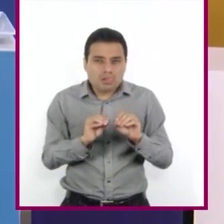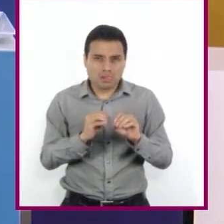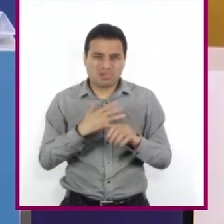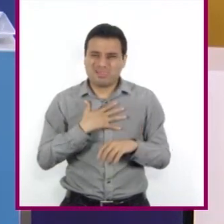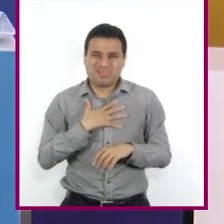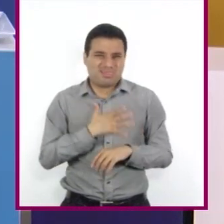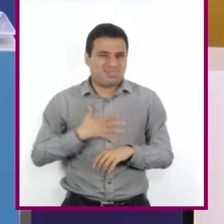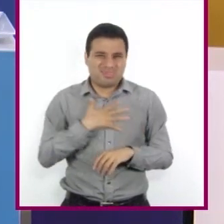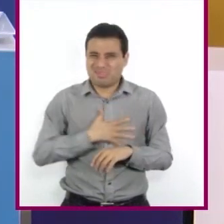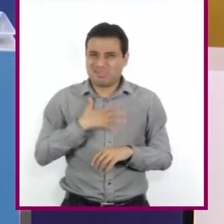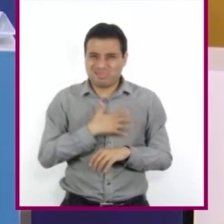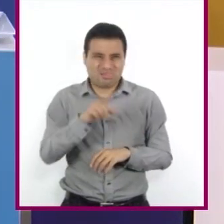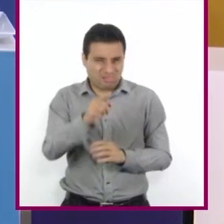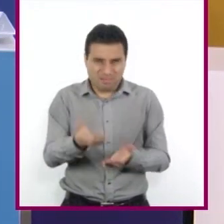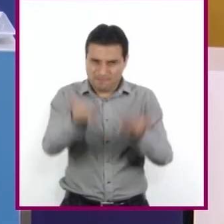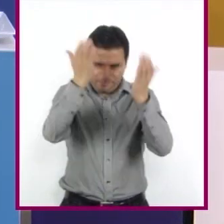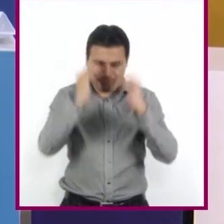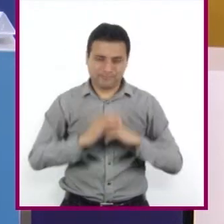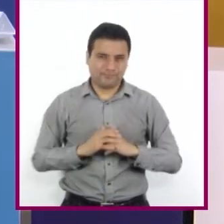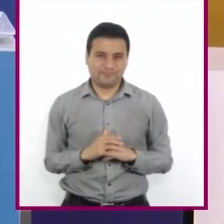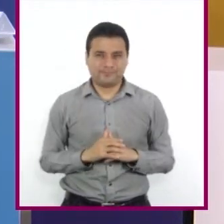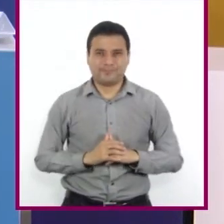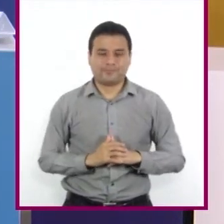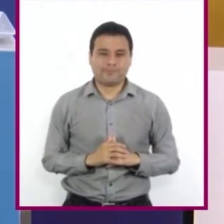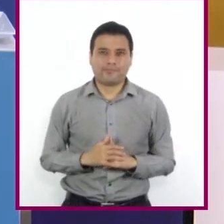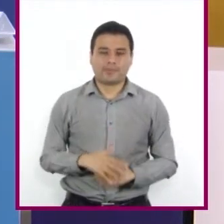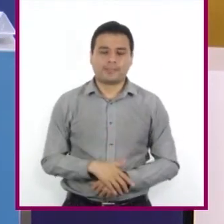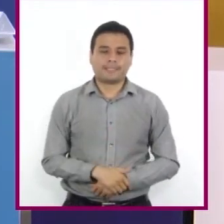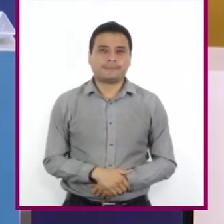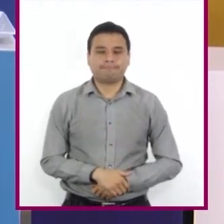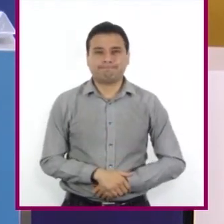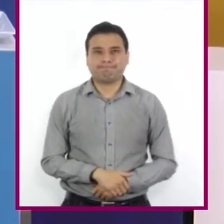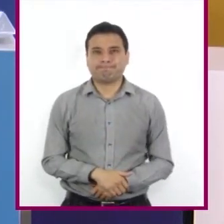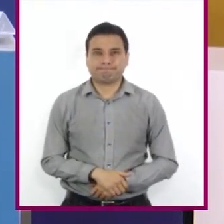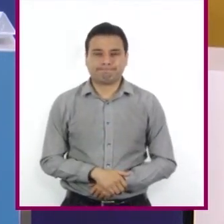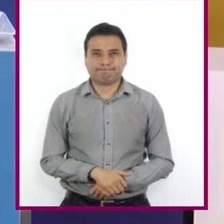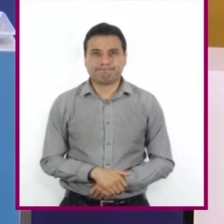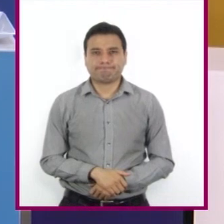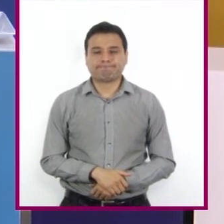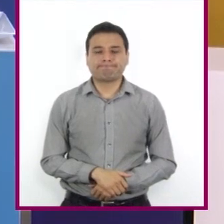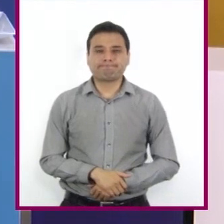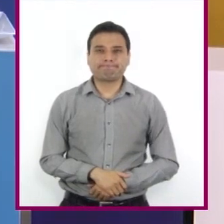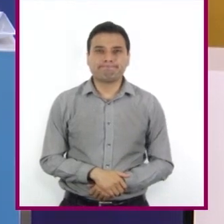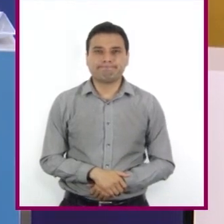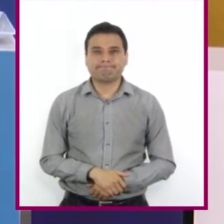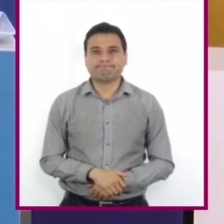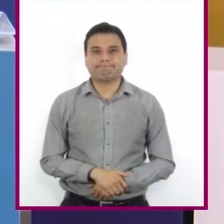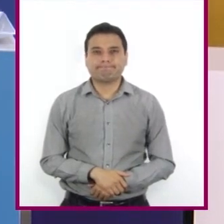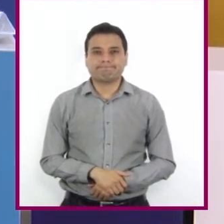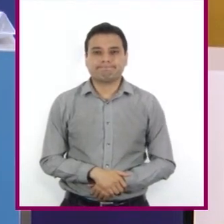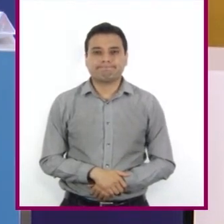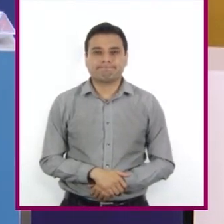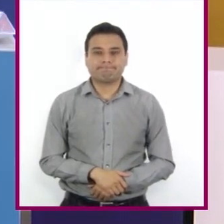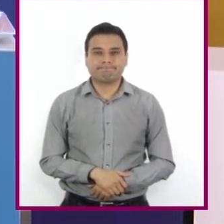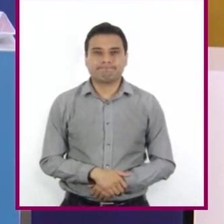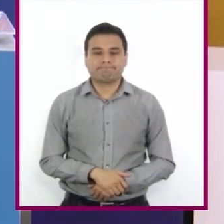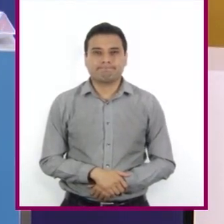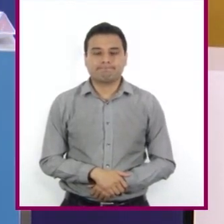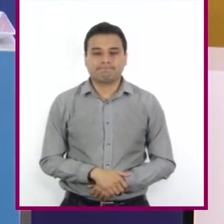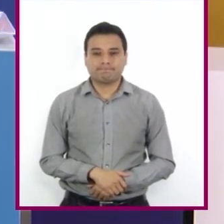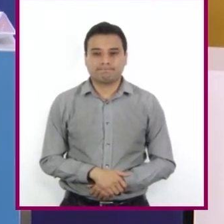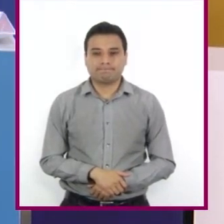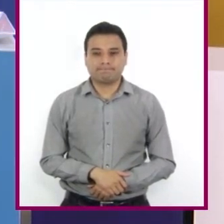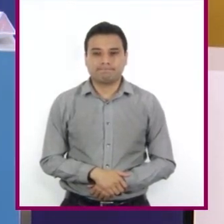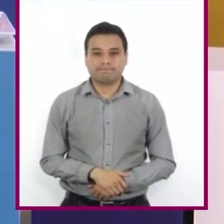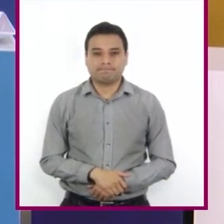vimos en la sesión anterior. Ay, sí. Okay. Yo voy llenando más de pepitas. Voy a